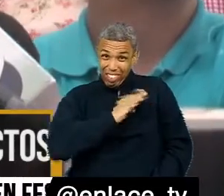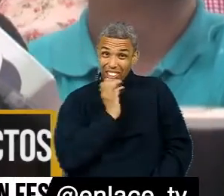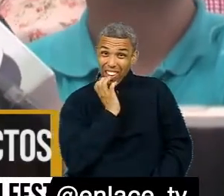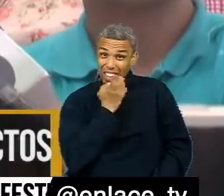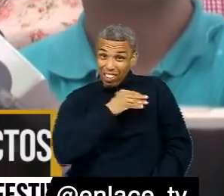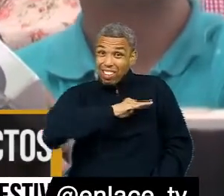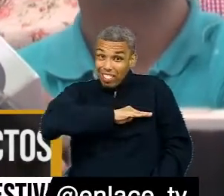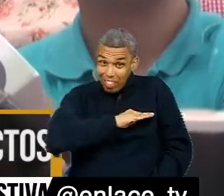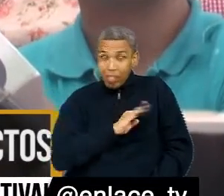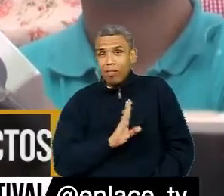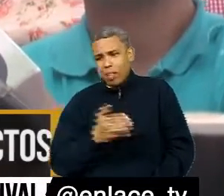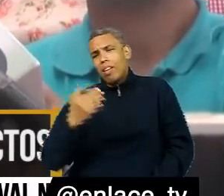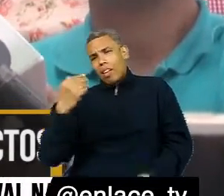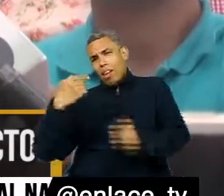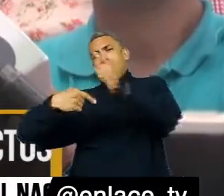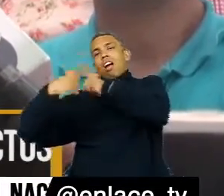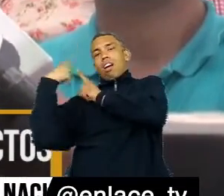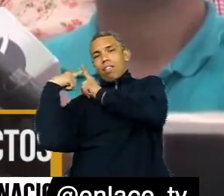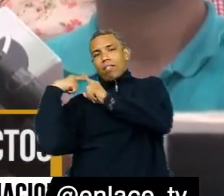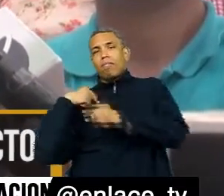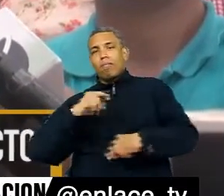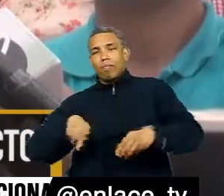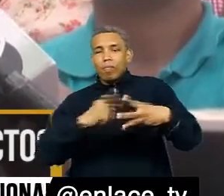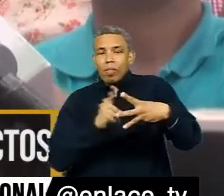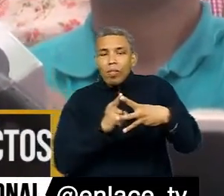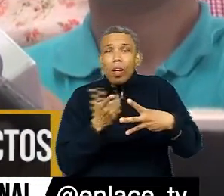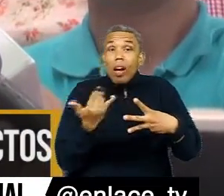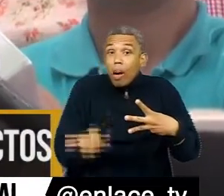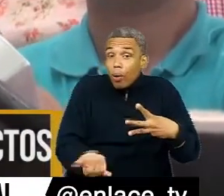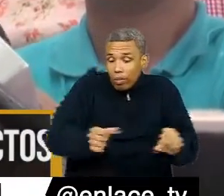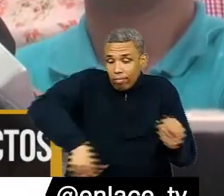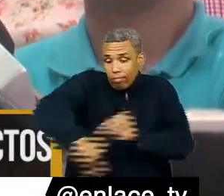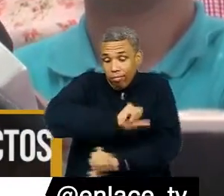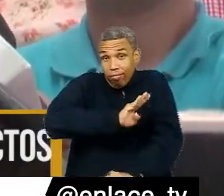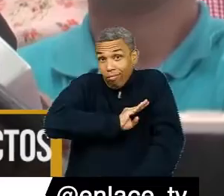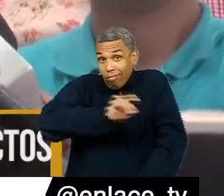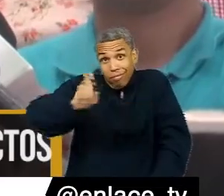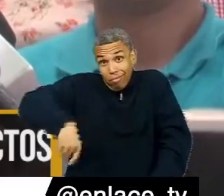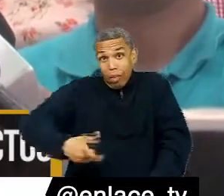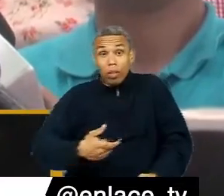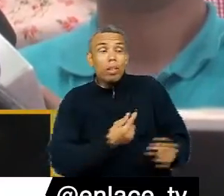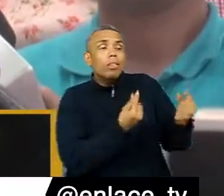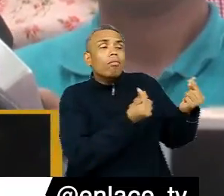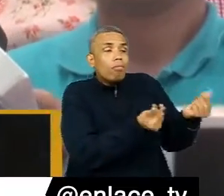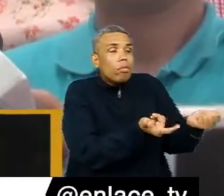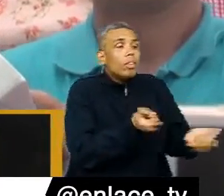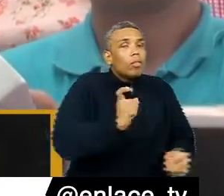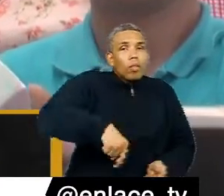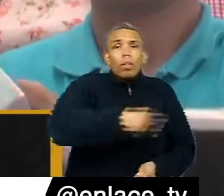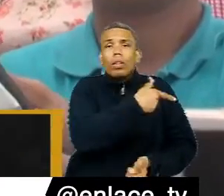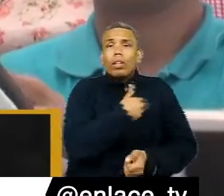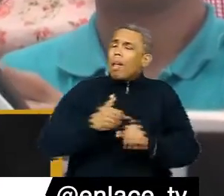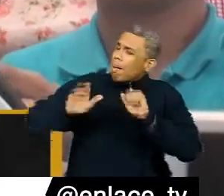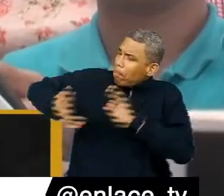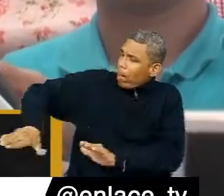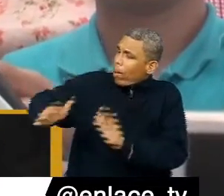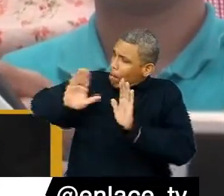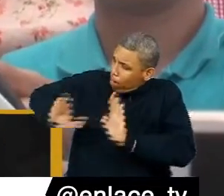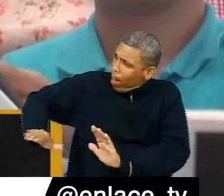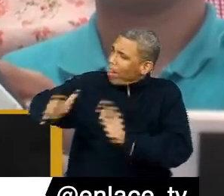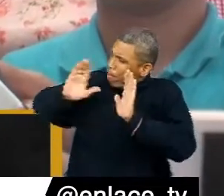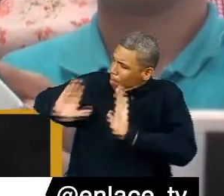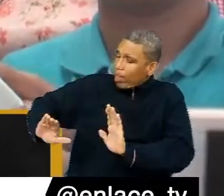marzo. Y hoy el hospital necesita ese equipamiento y en el consejo no han aprobado la donación. Y ya están